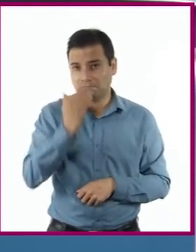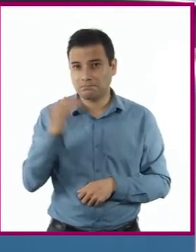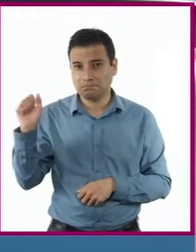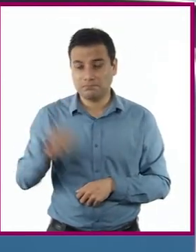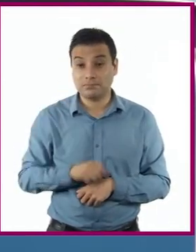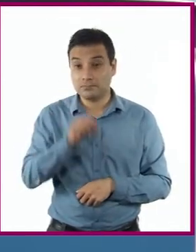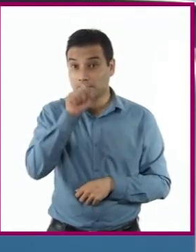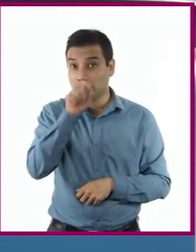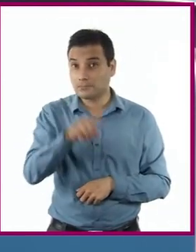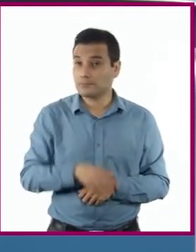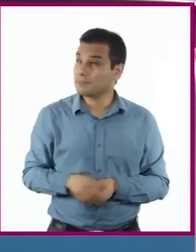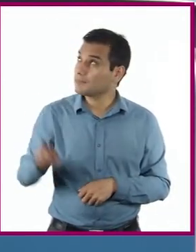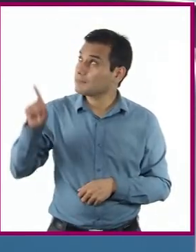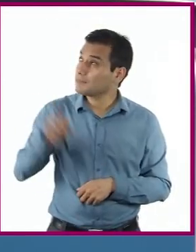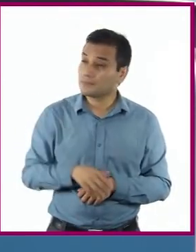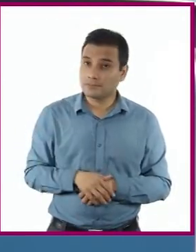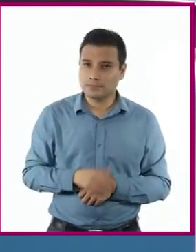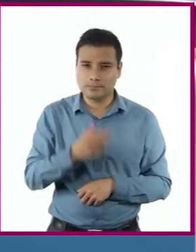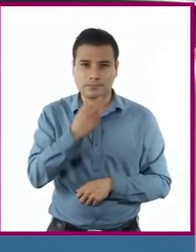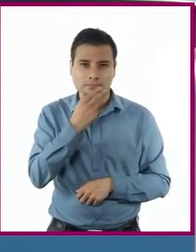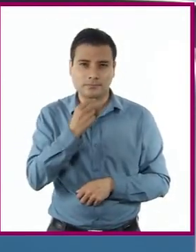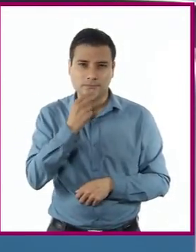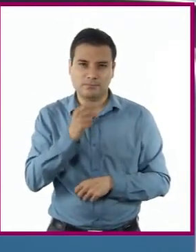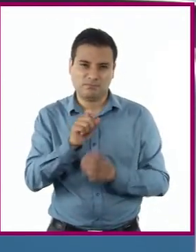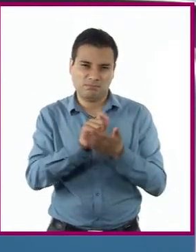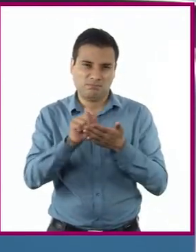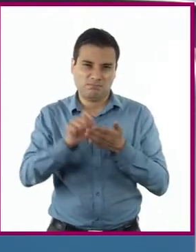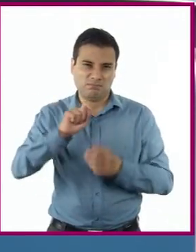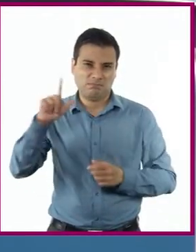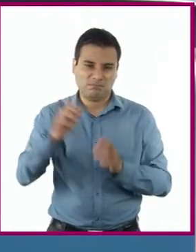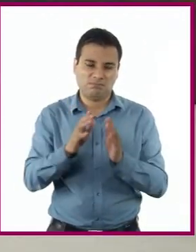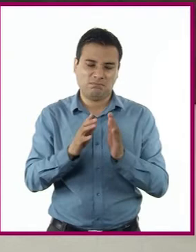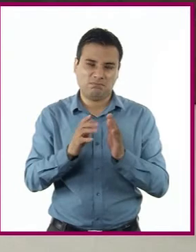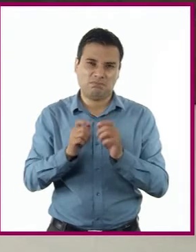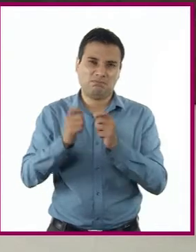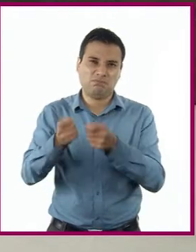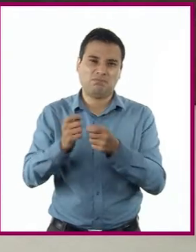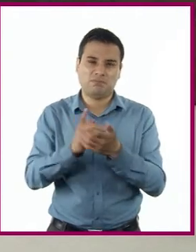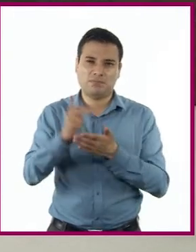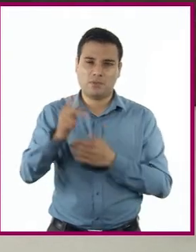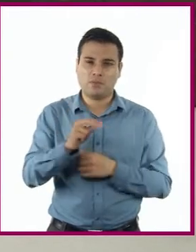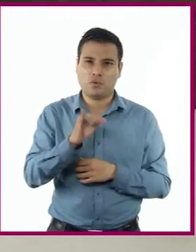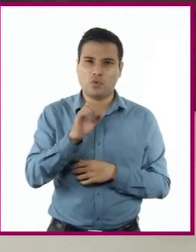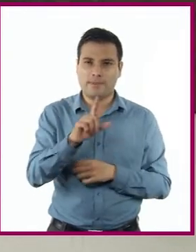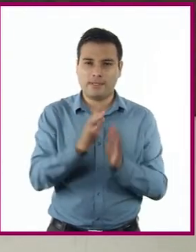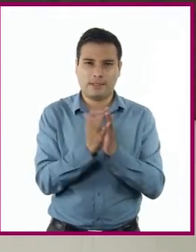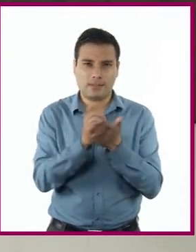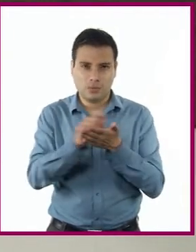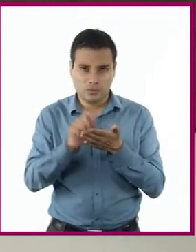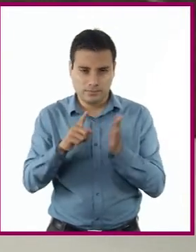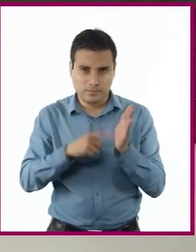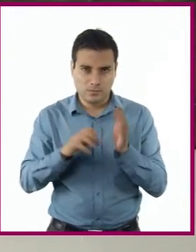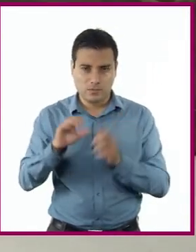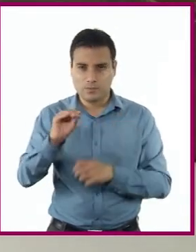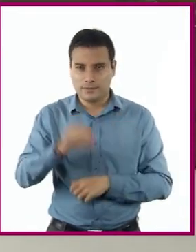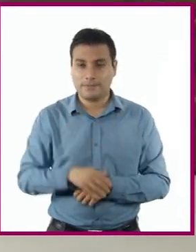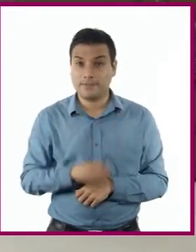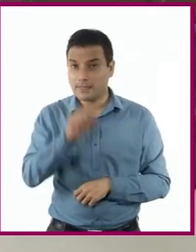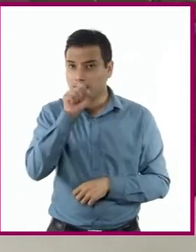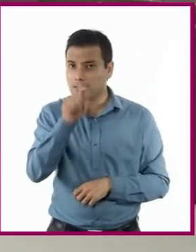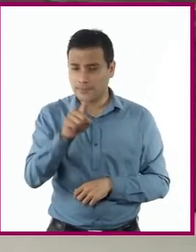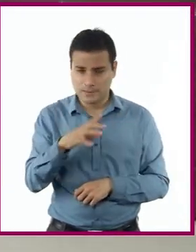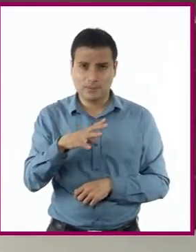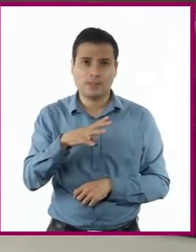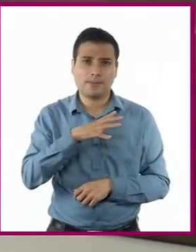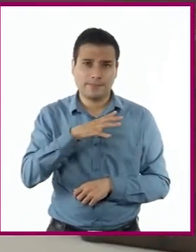Octavio Paz ganó el Premio Nobel de Literatura en 1990. La época tuvo autores de fama internacional